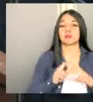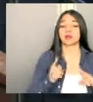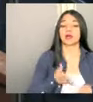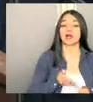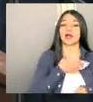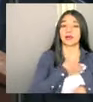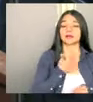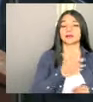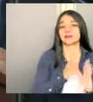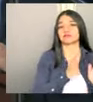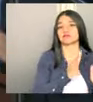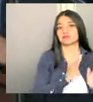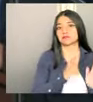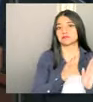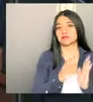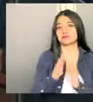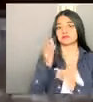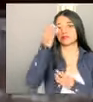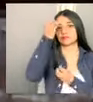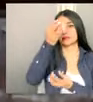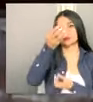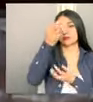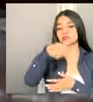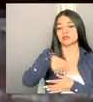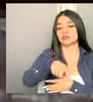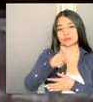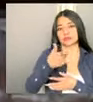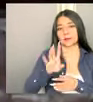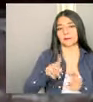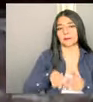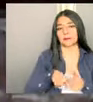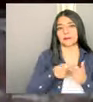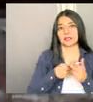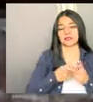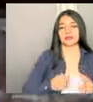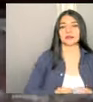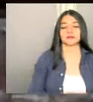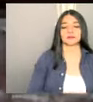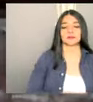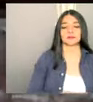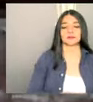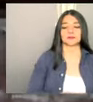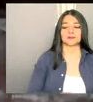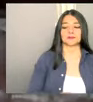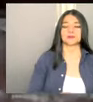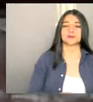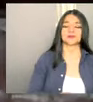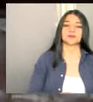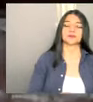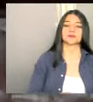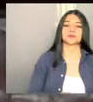de pago, que la vamos a empezar en los próximos meses. Sofía Ventimilla, Televicentro.